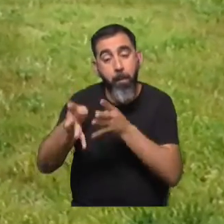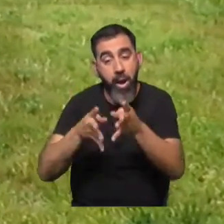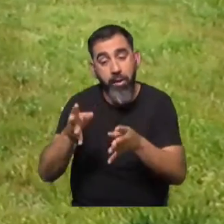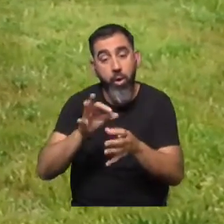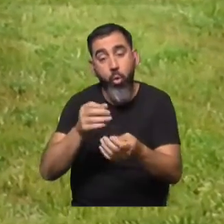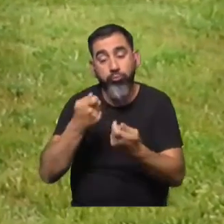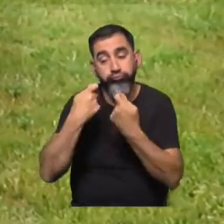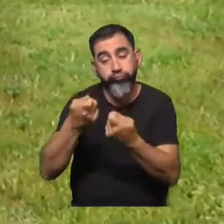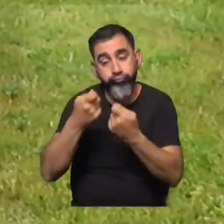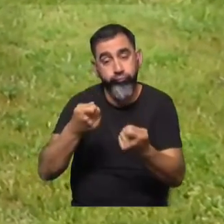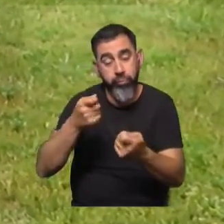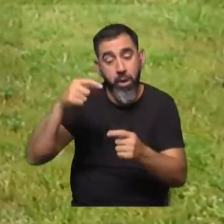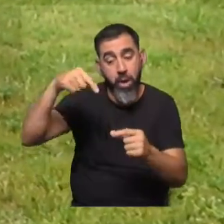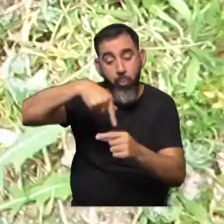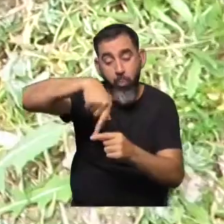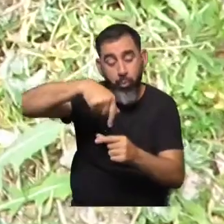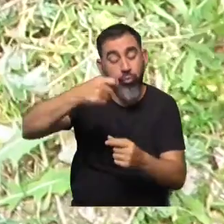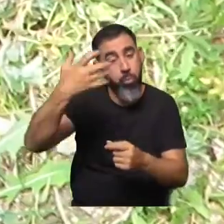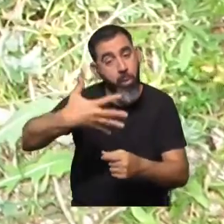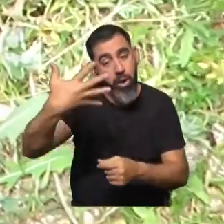hacer eso es caro.